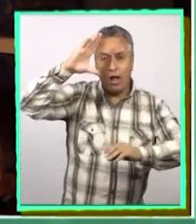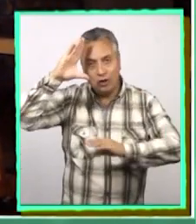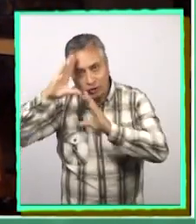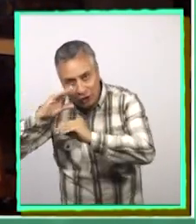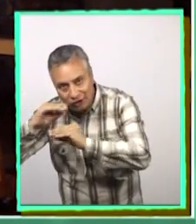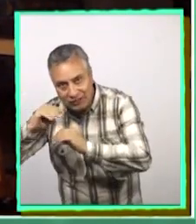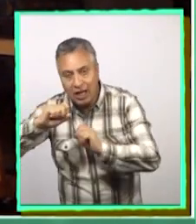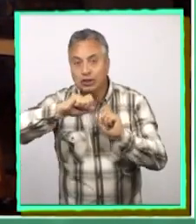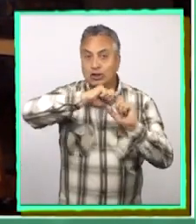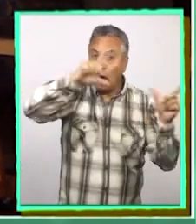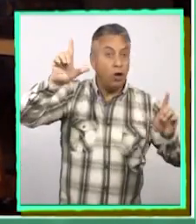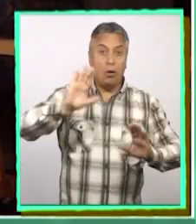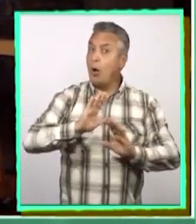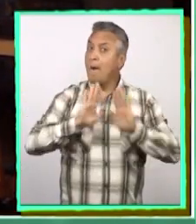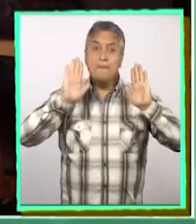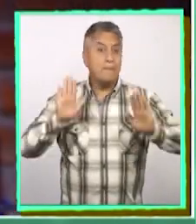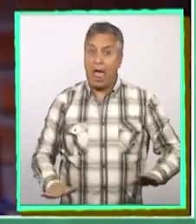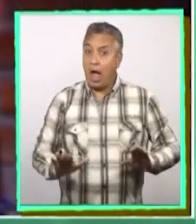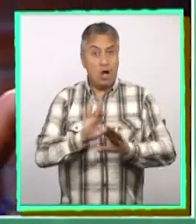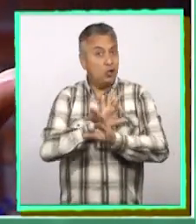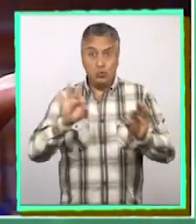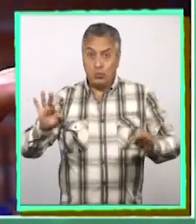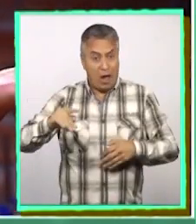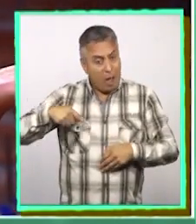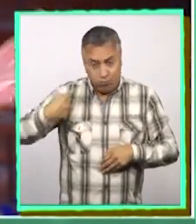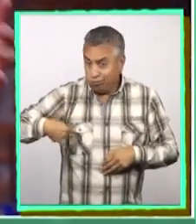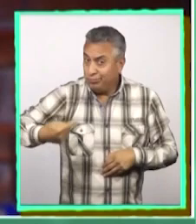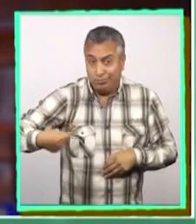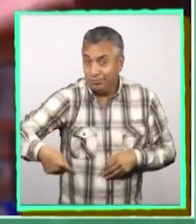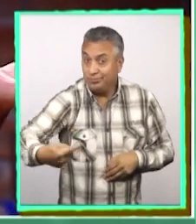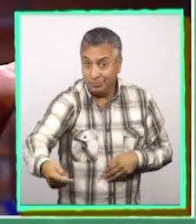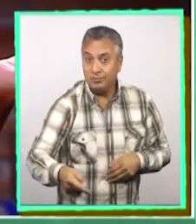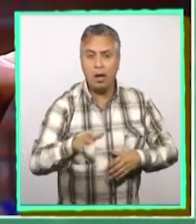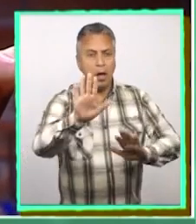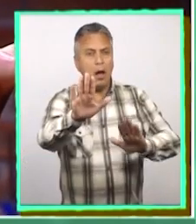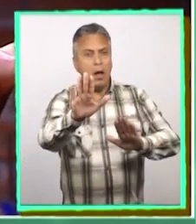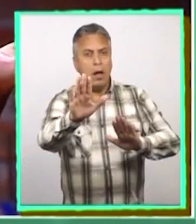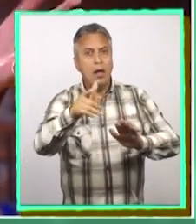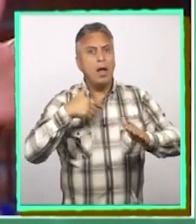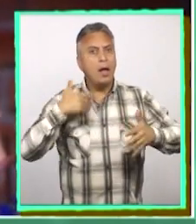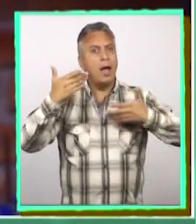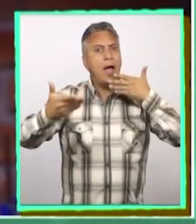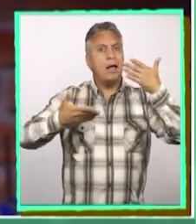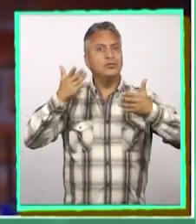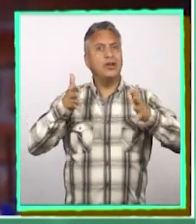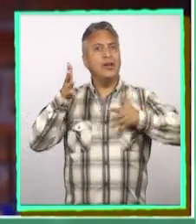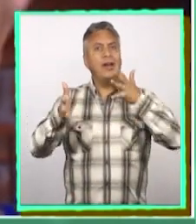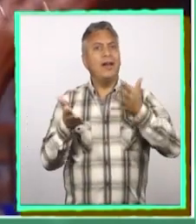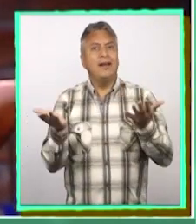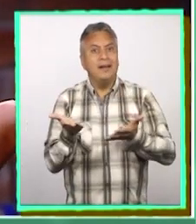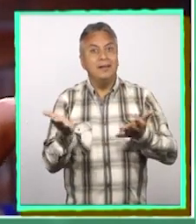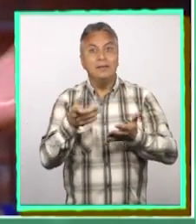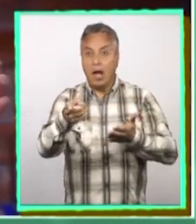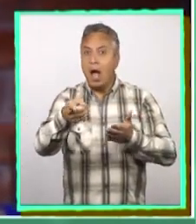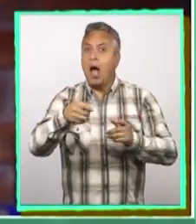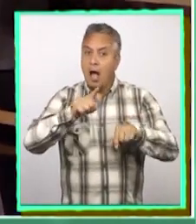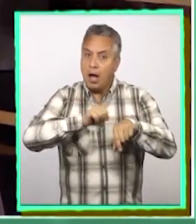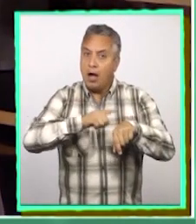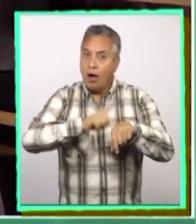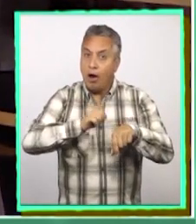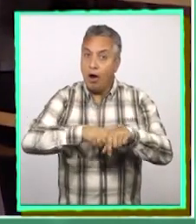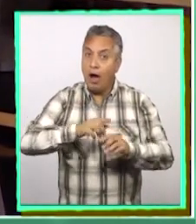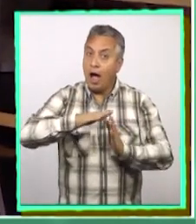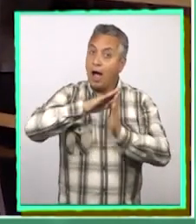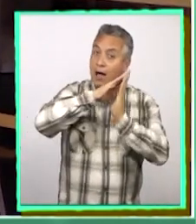es un ciclo que nunca va a parar. ¿Ya escucharon lo que salía al final de la canción? Cuando decía que llegó la hora de